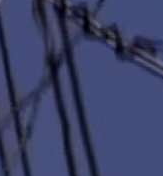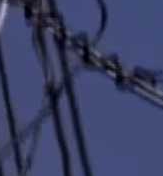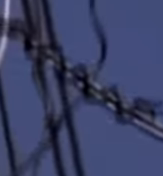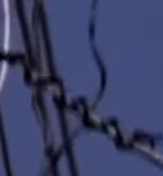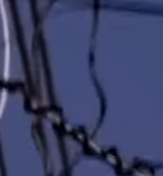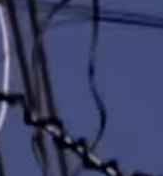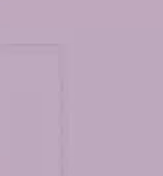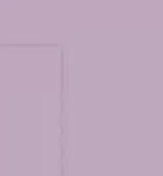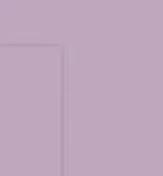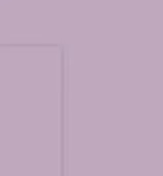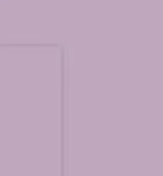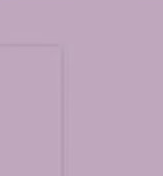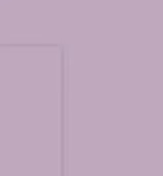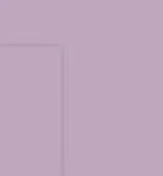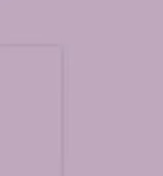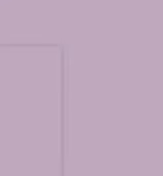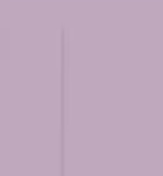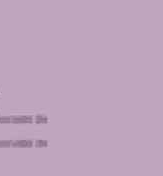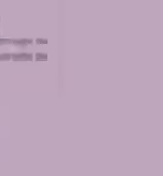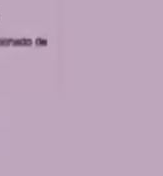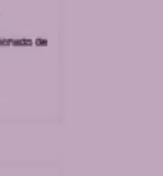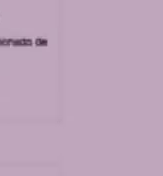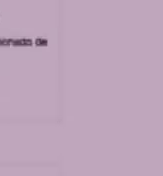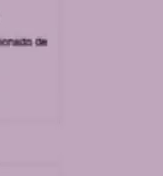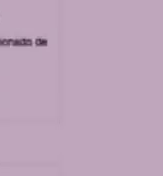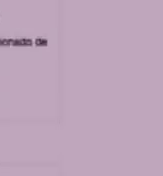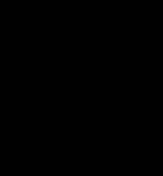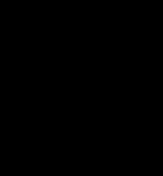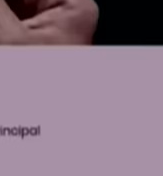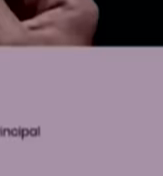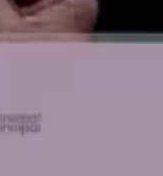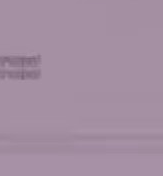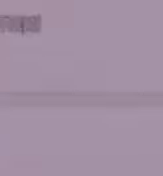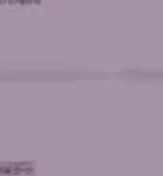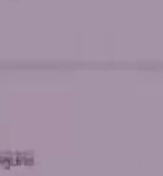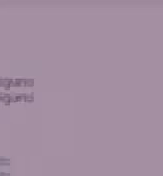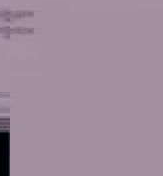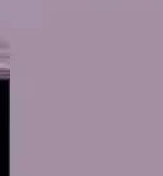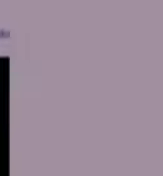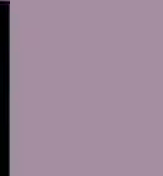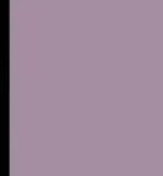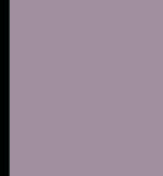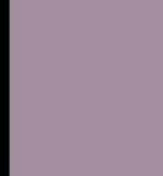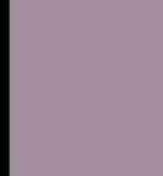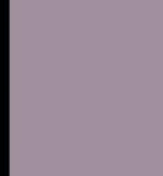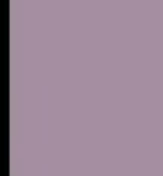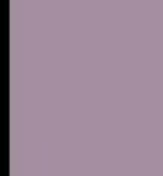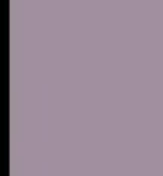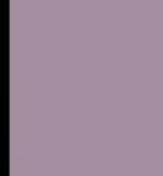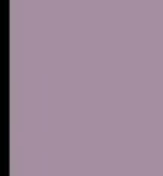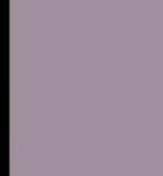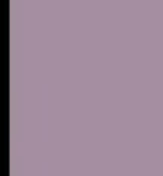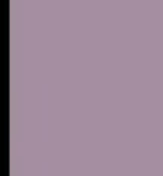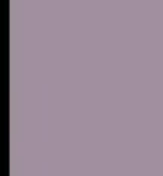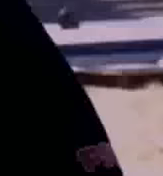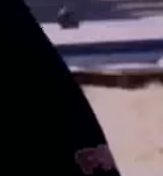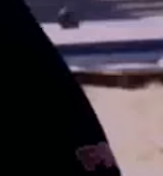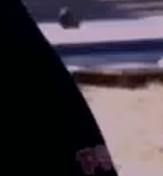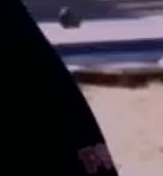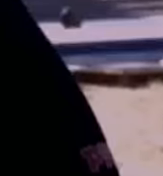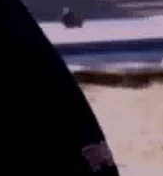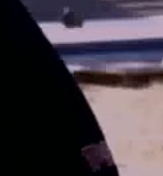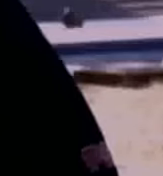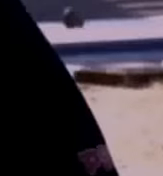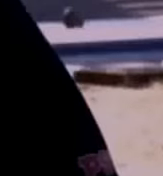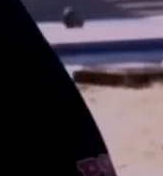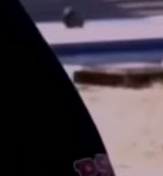El Sistema 5 es un sistema de comunicación destinado a los voceros y voceras de los consejos comunales y de las comunas. Ellos